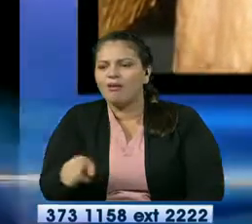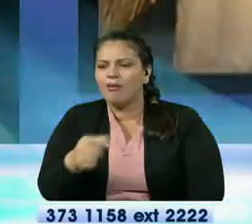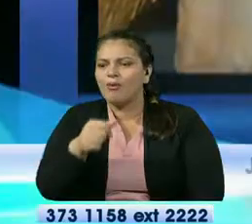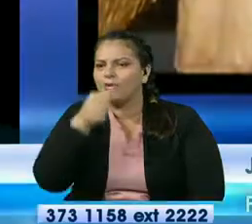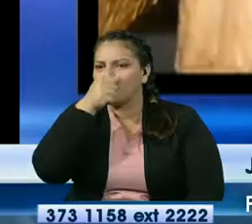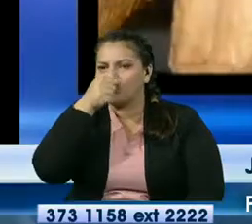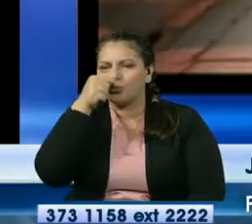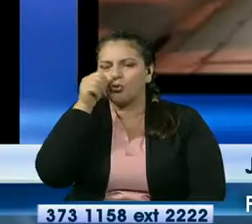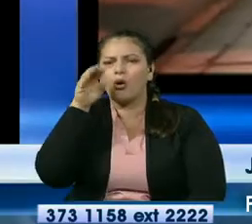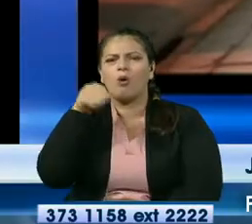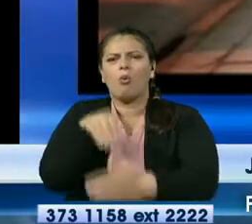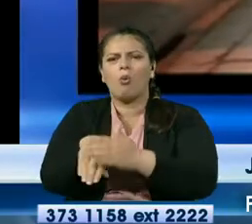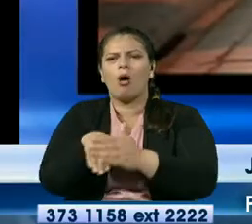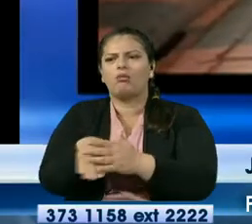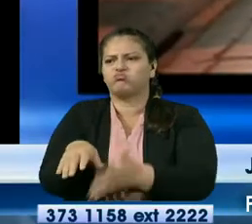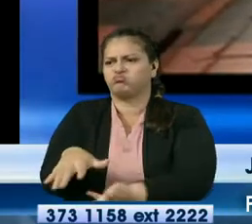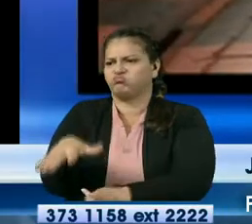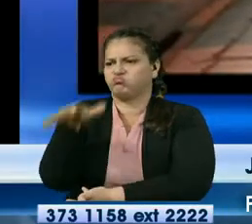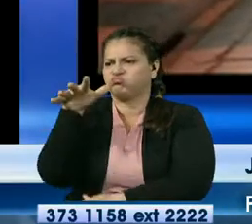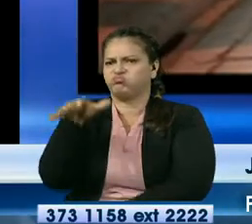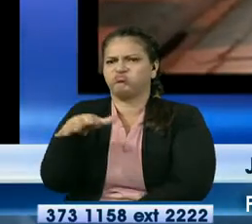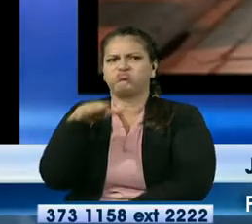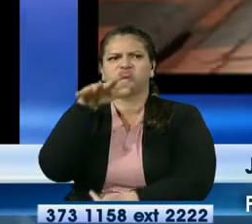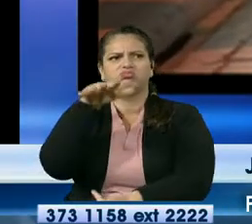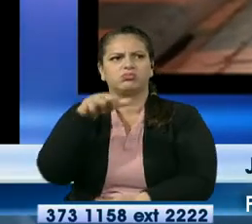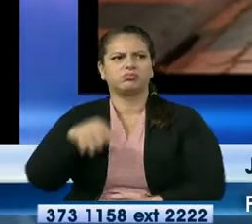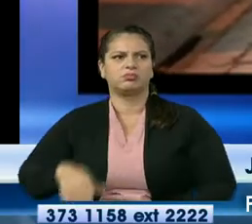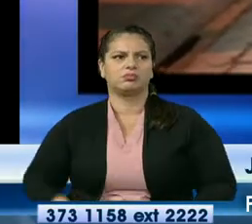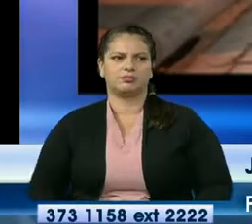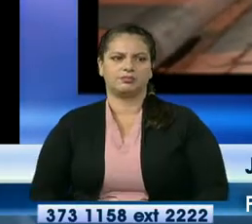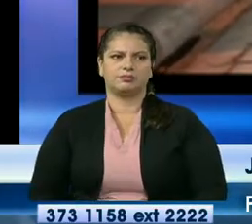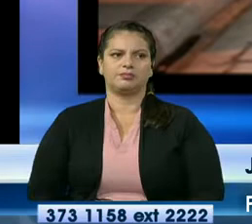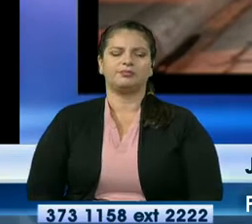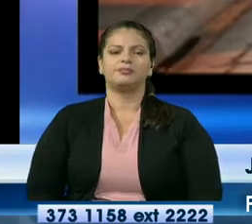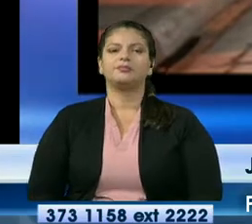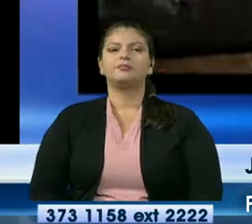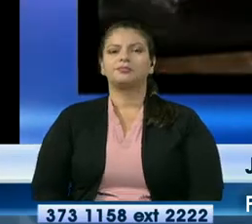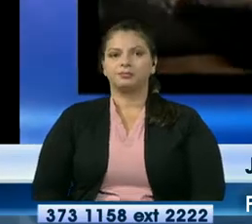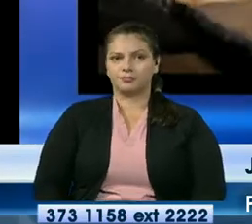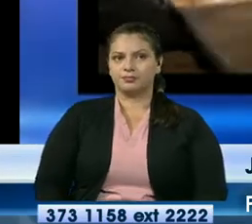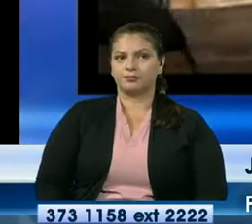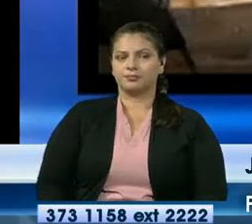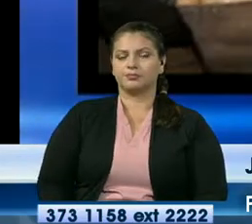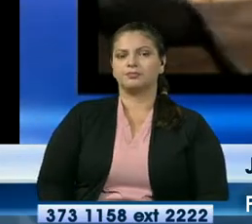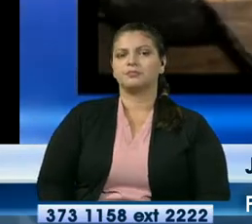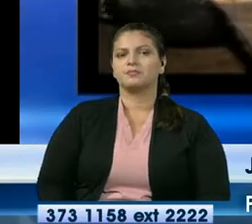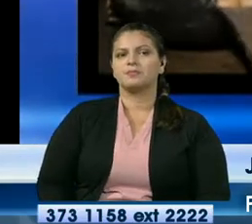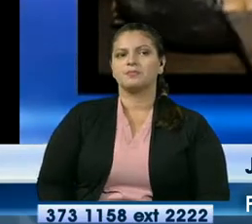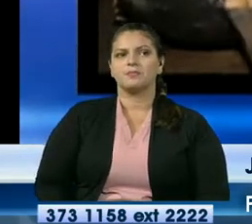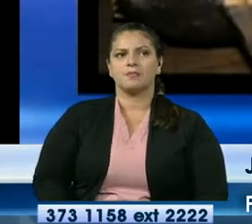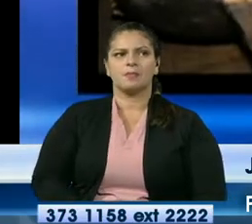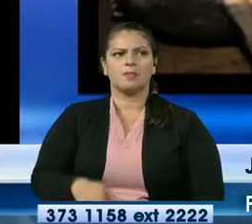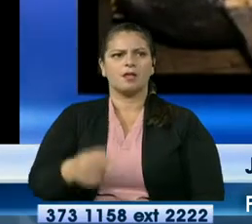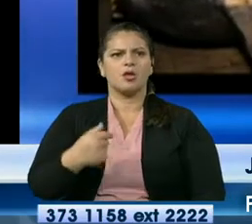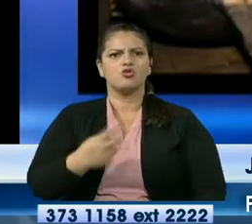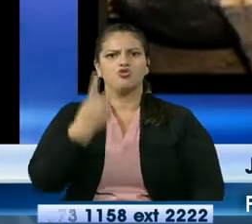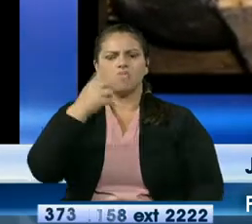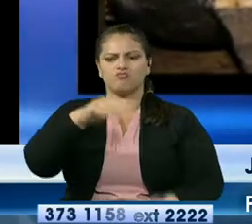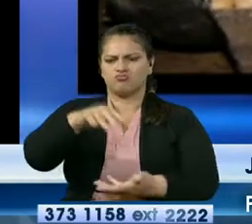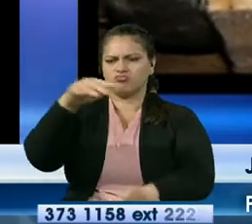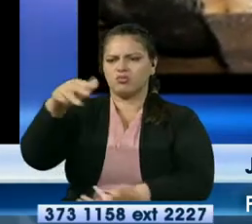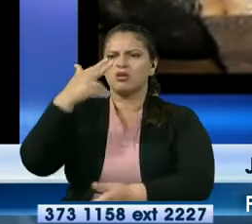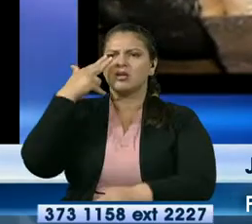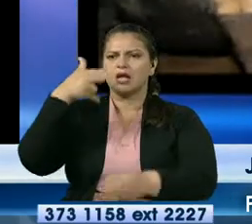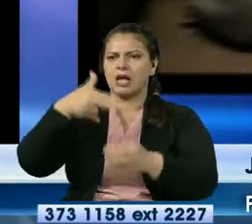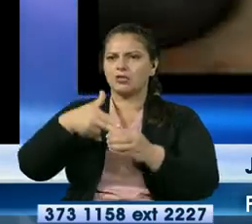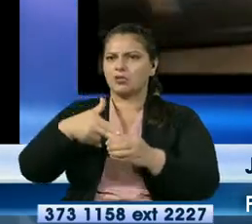transportada estaba ingresada en dos tanques tipo gasolina que iban a ser cambiados en un tipo bus. Con estos antecedentes venimos acá a este